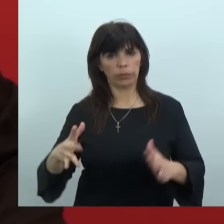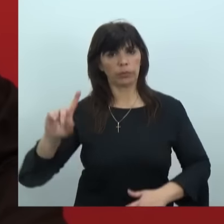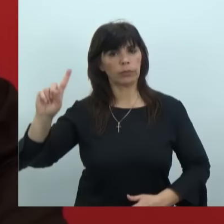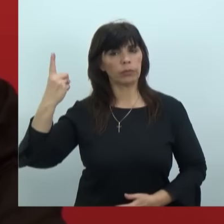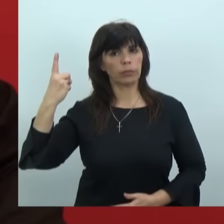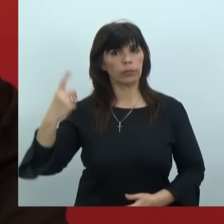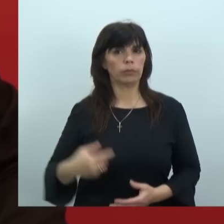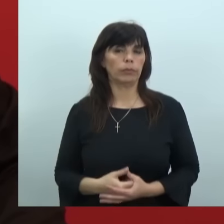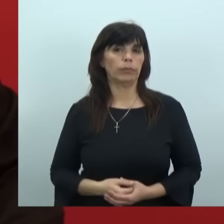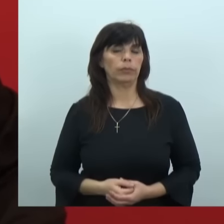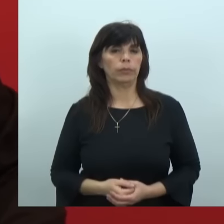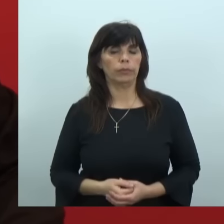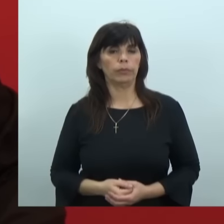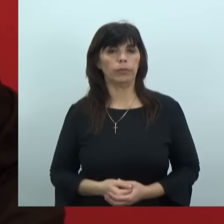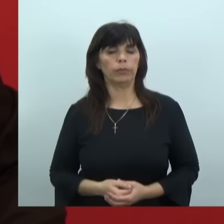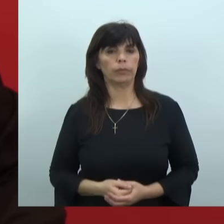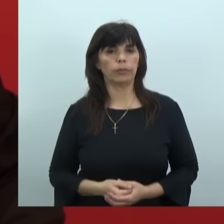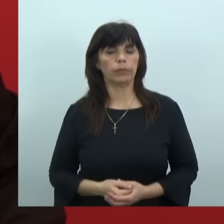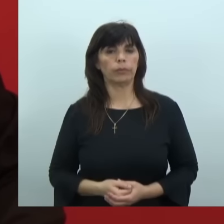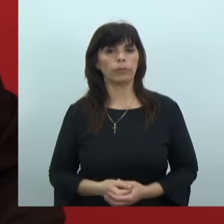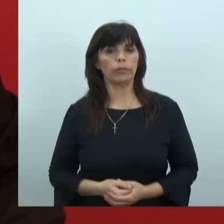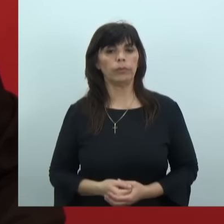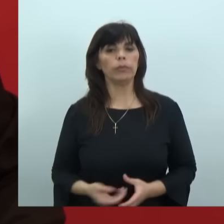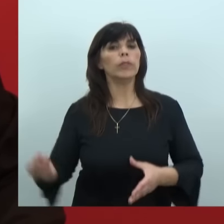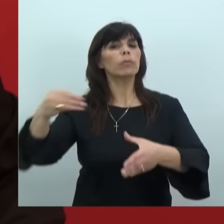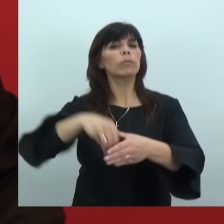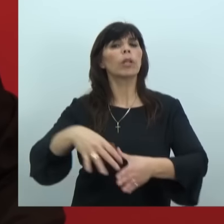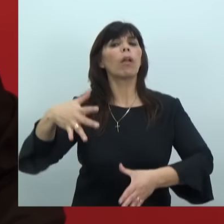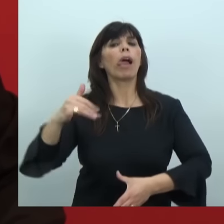Las promesas de Dios contienen la voluntad de Dios.